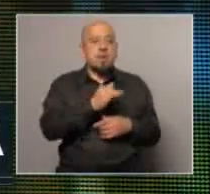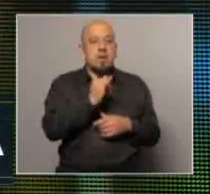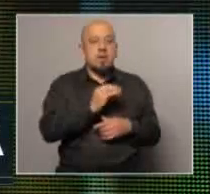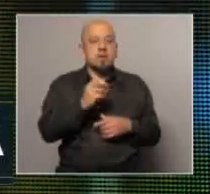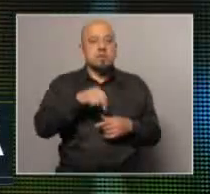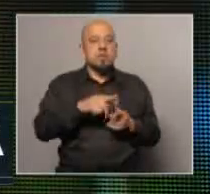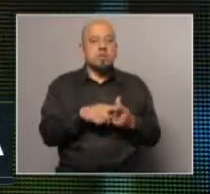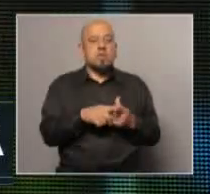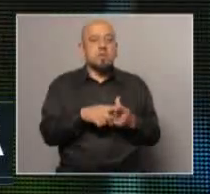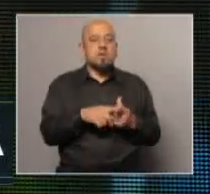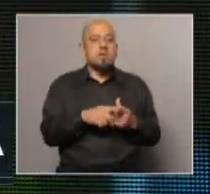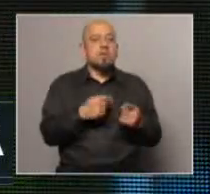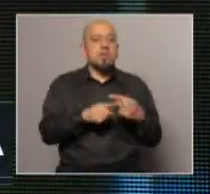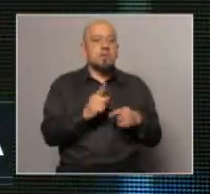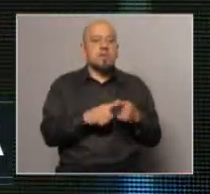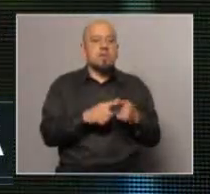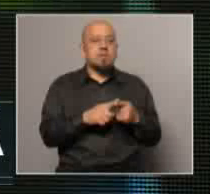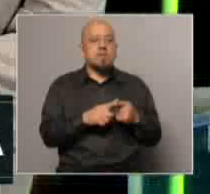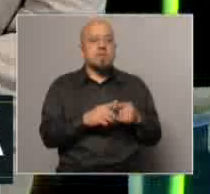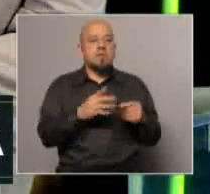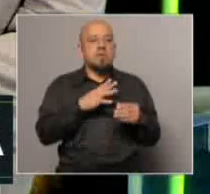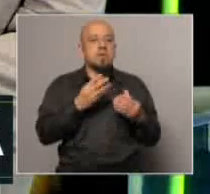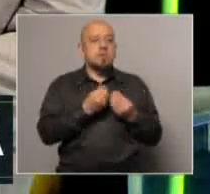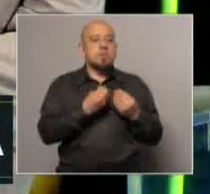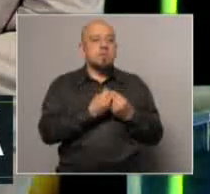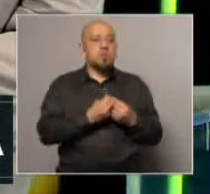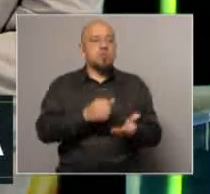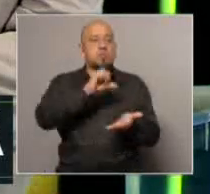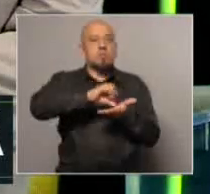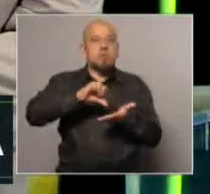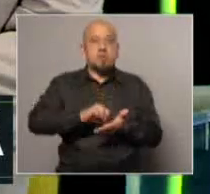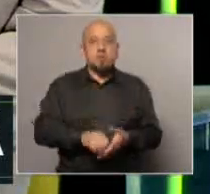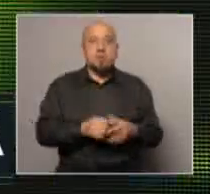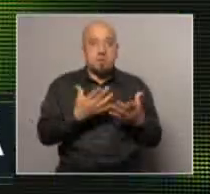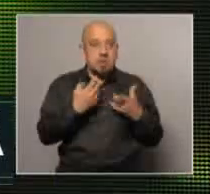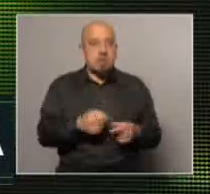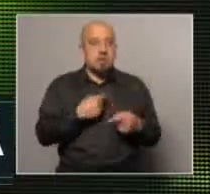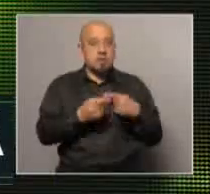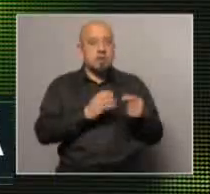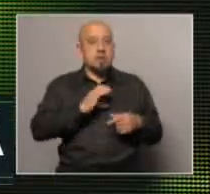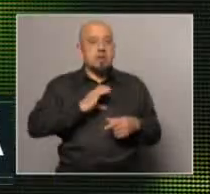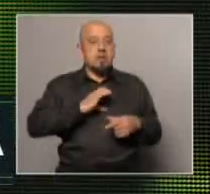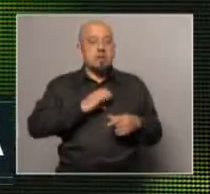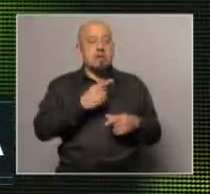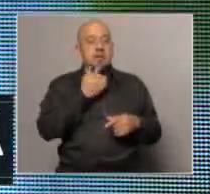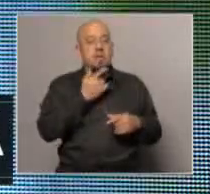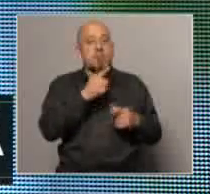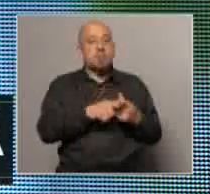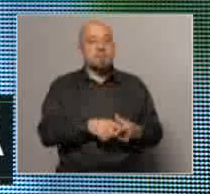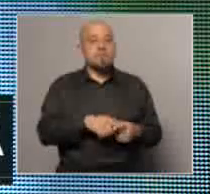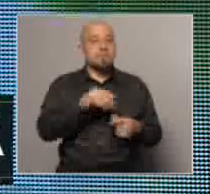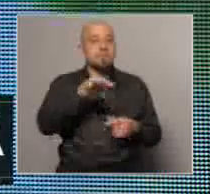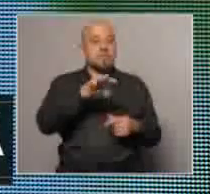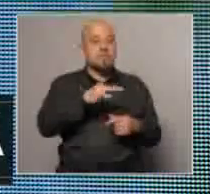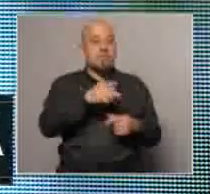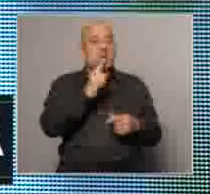cual es todo un potencial que muchos países y muchas compañías no quieren quedar fuera de ello, y Canadá es como el ejemplo. Es el único integrante